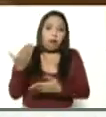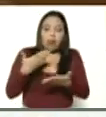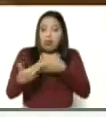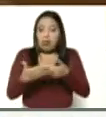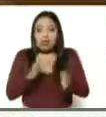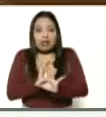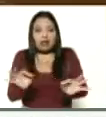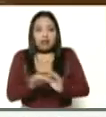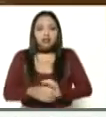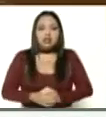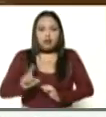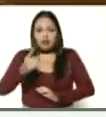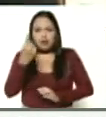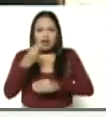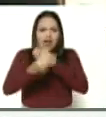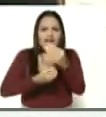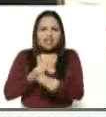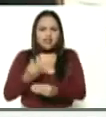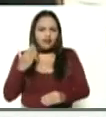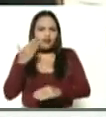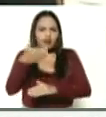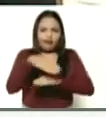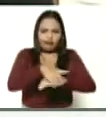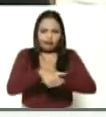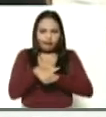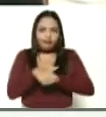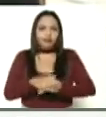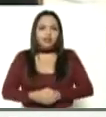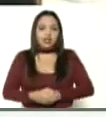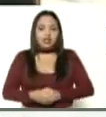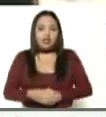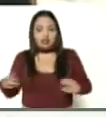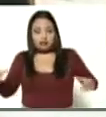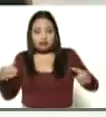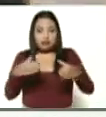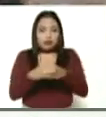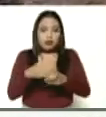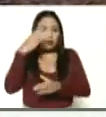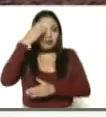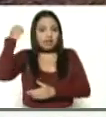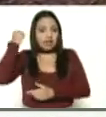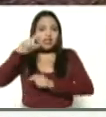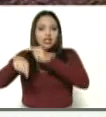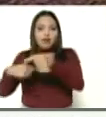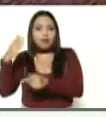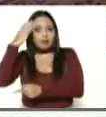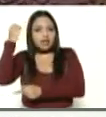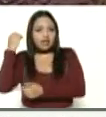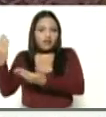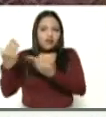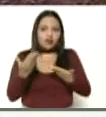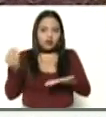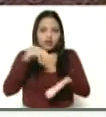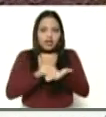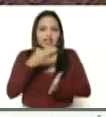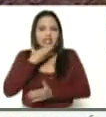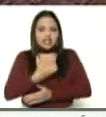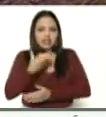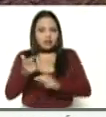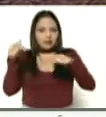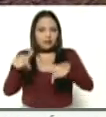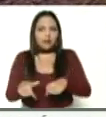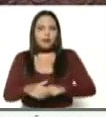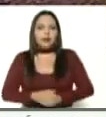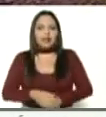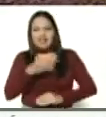es lo primero que hace, llega a Londres, busca a Miranda, y Miranda regresa en diciembre de ese año acá, y se